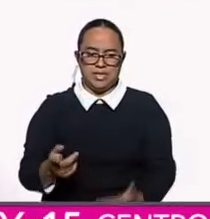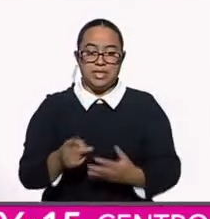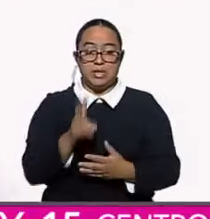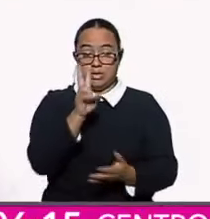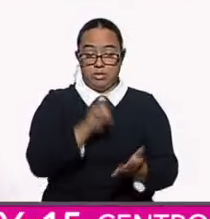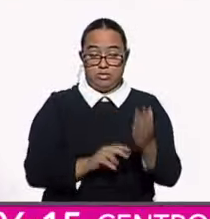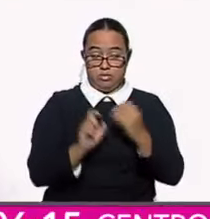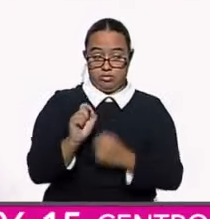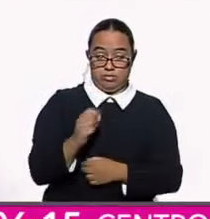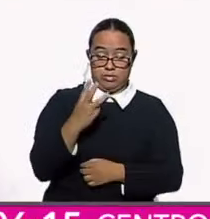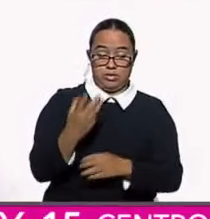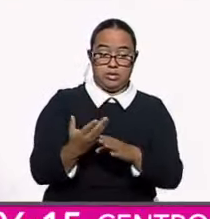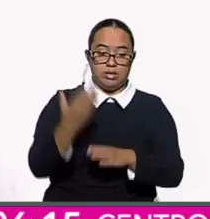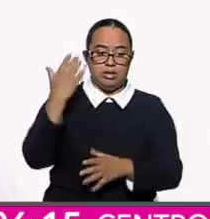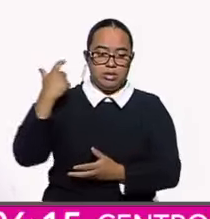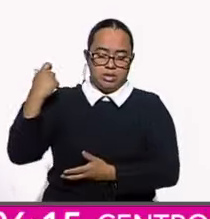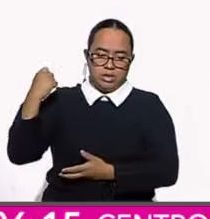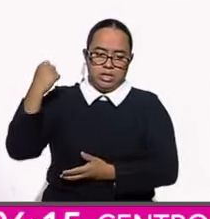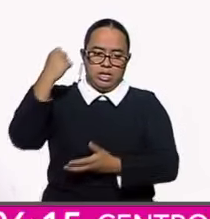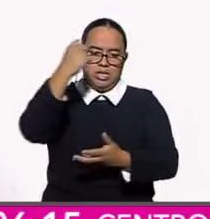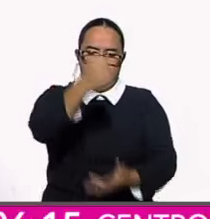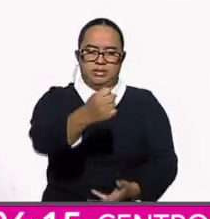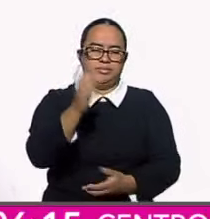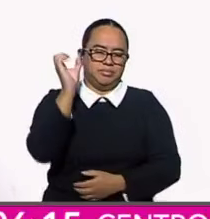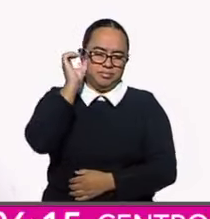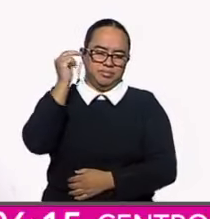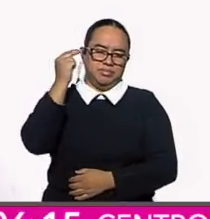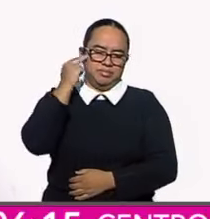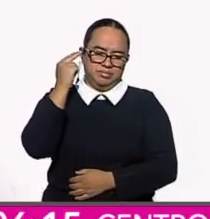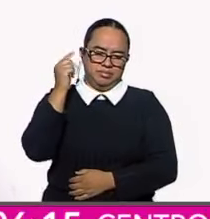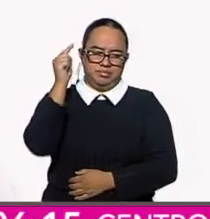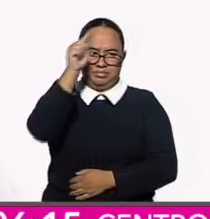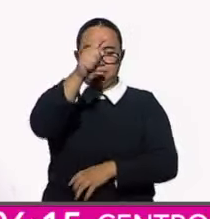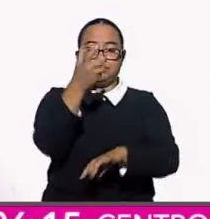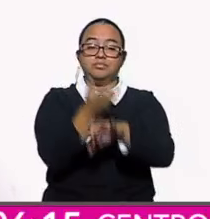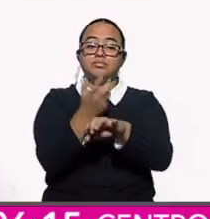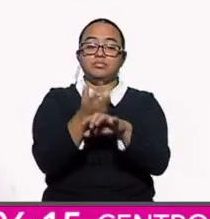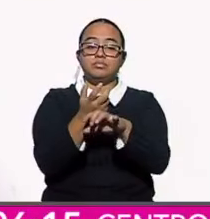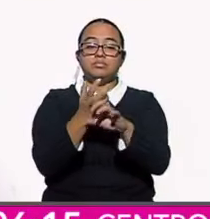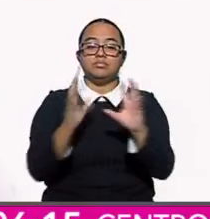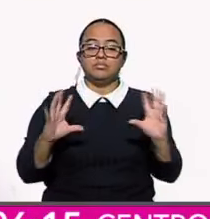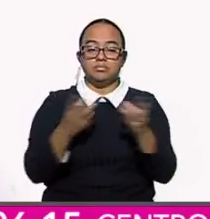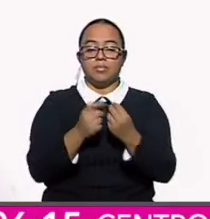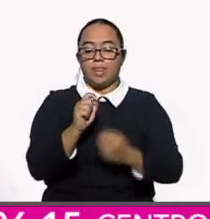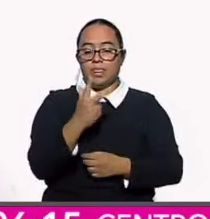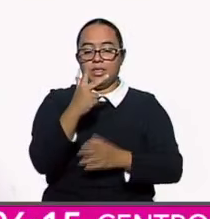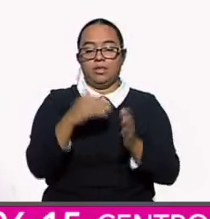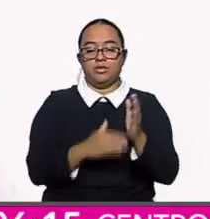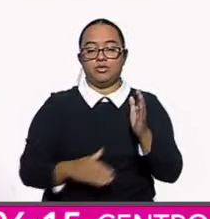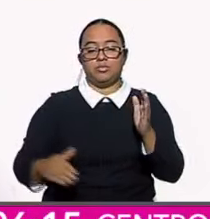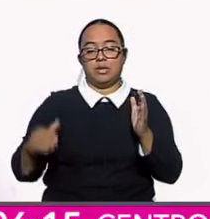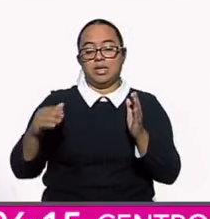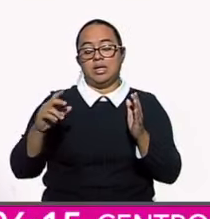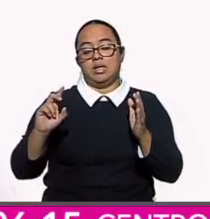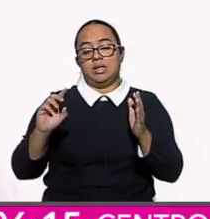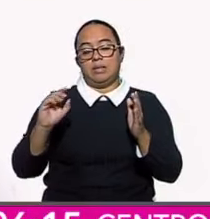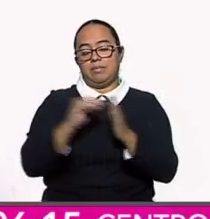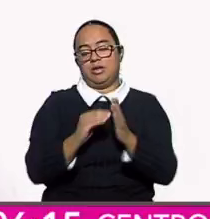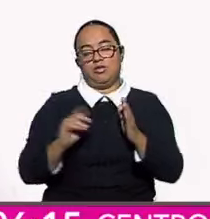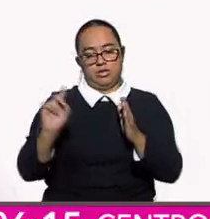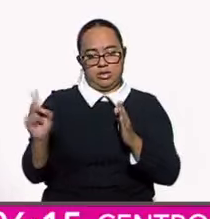al 2023 la inversión extranjera directa de China en Estados Unidos sumó 28 mil millones de